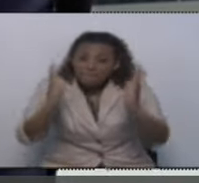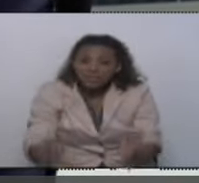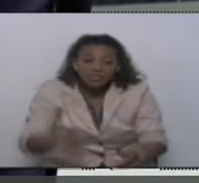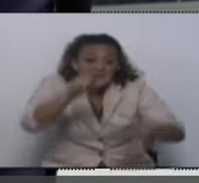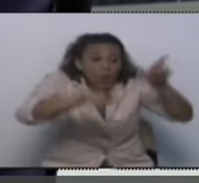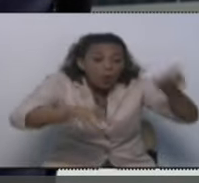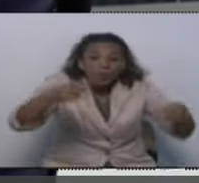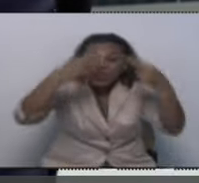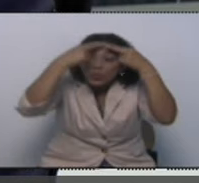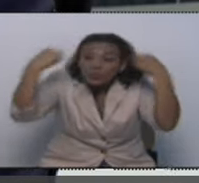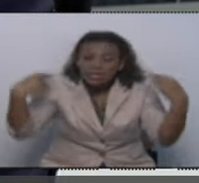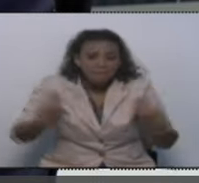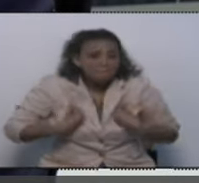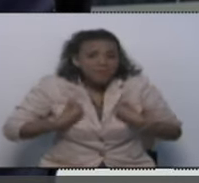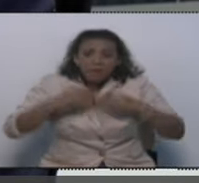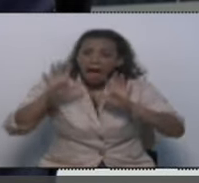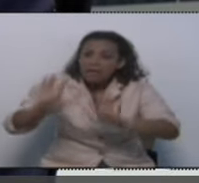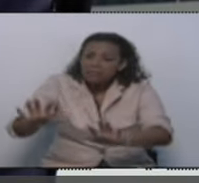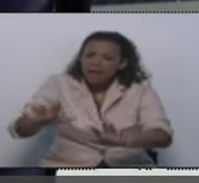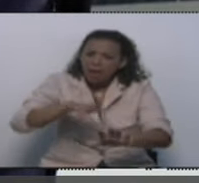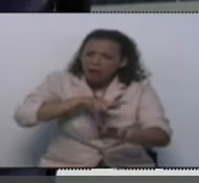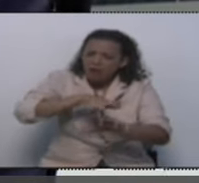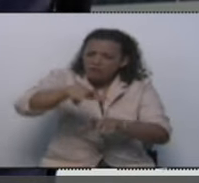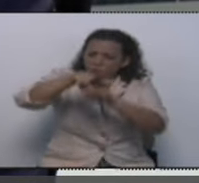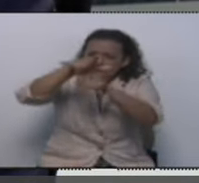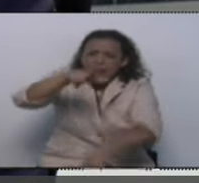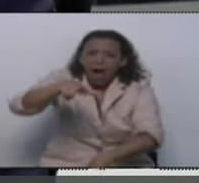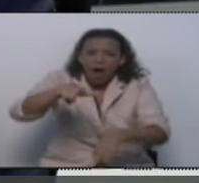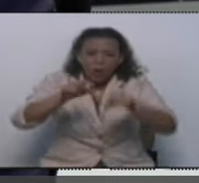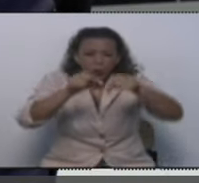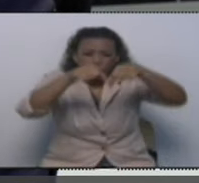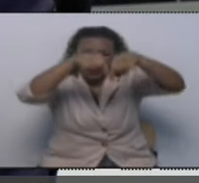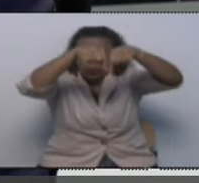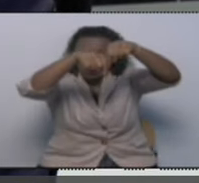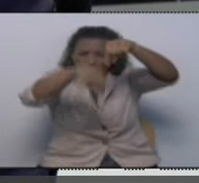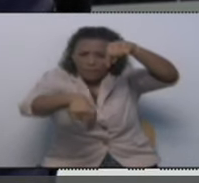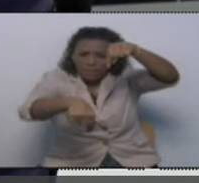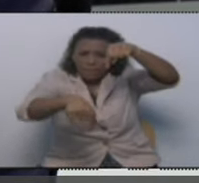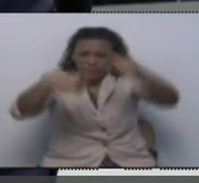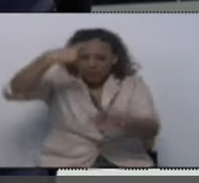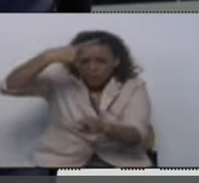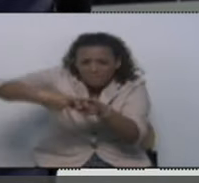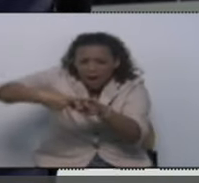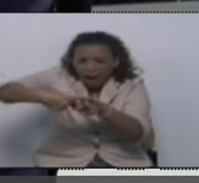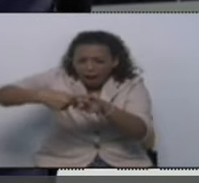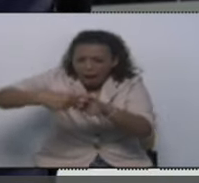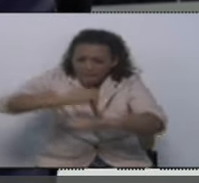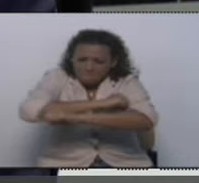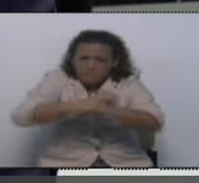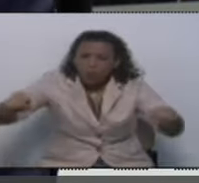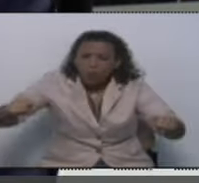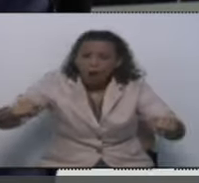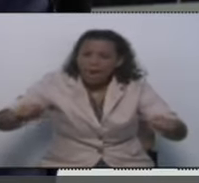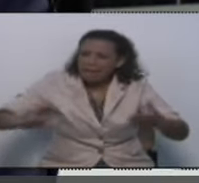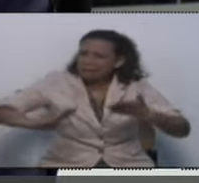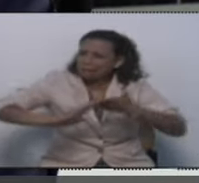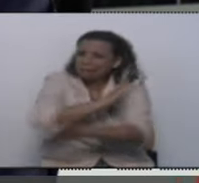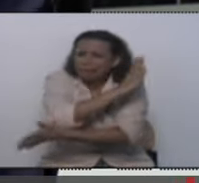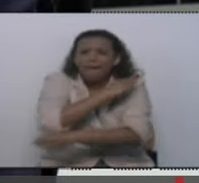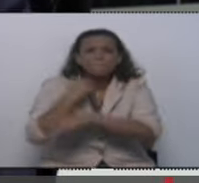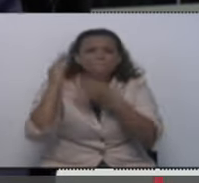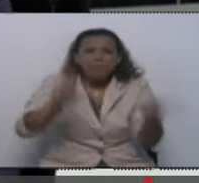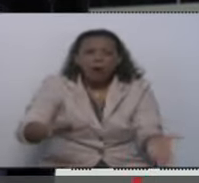vecinas, para lanzar bombas de alta precisión con el mayor impacto letal que se